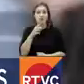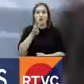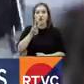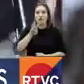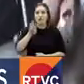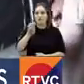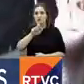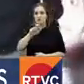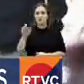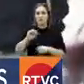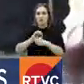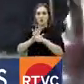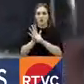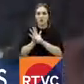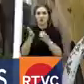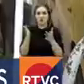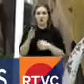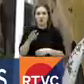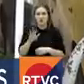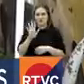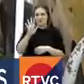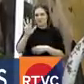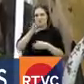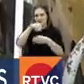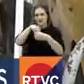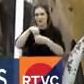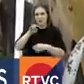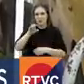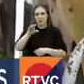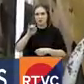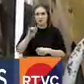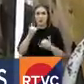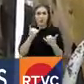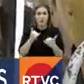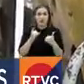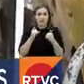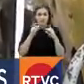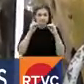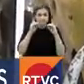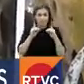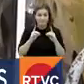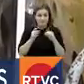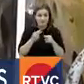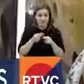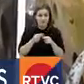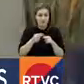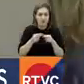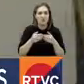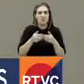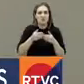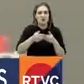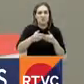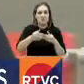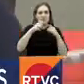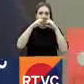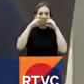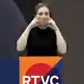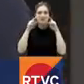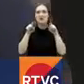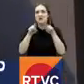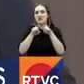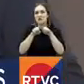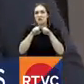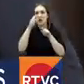COVID en las UCI. Con la decisión, Colombia empezaría el desmonte de la medida, tal como lo han hecho países